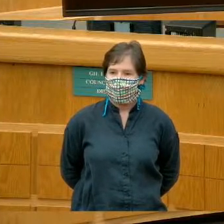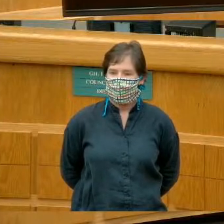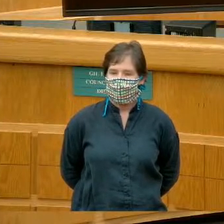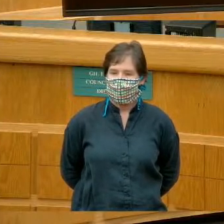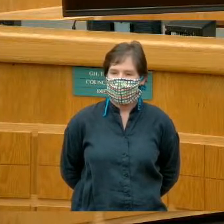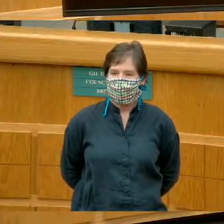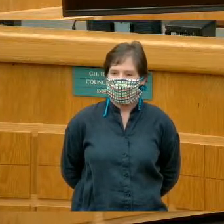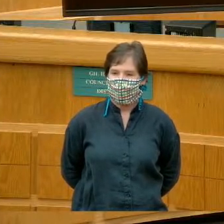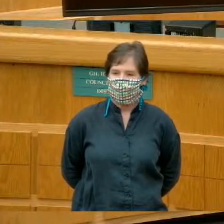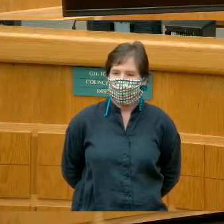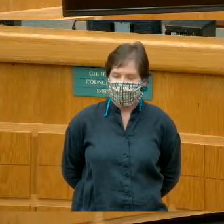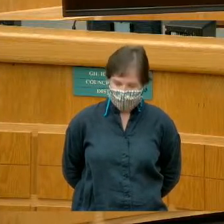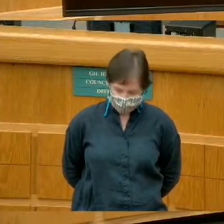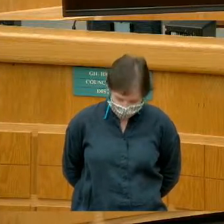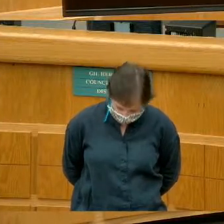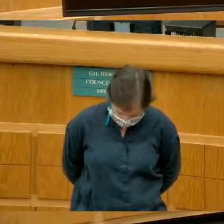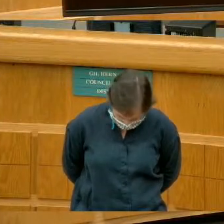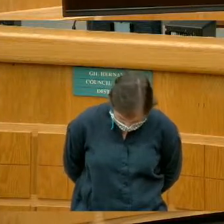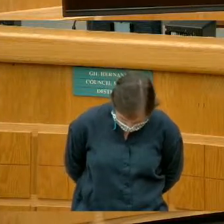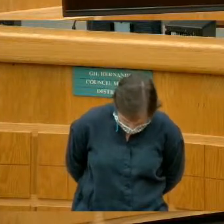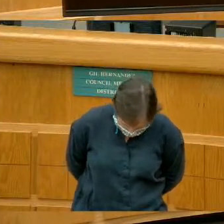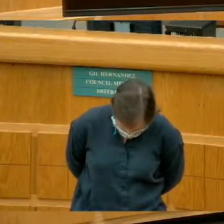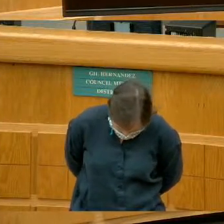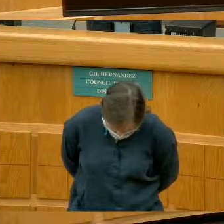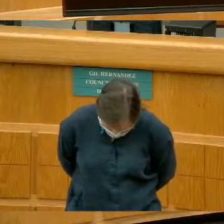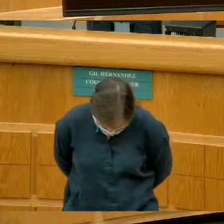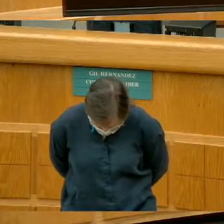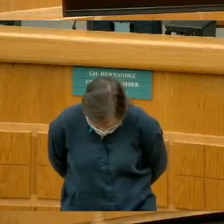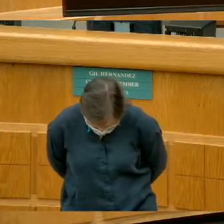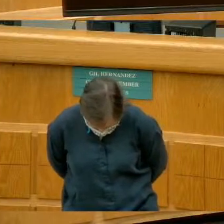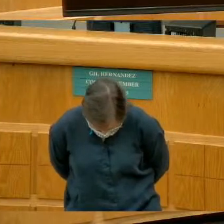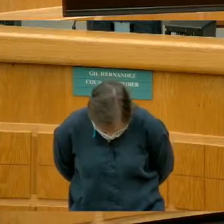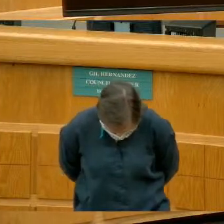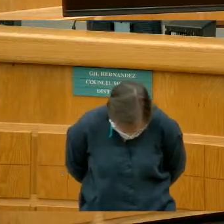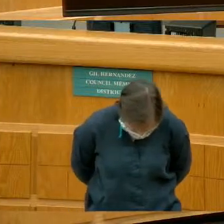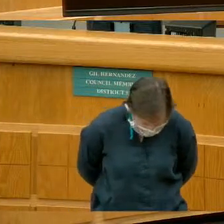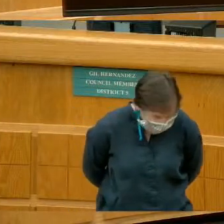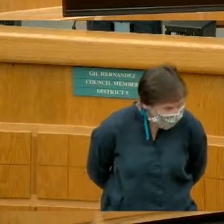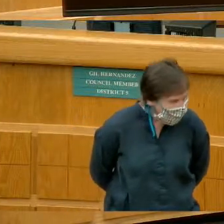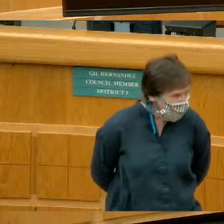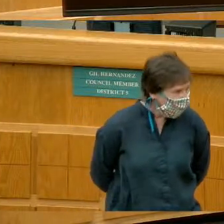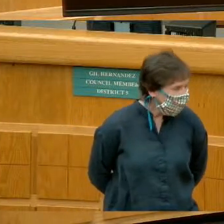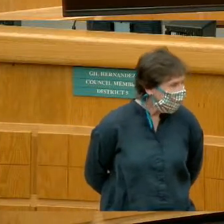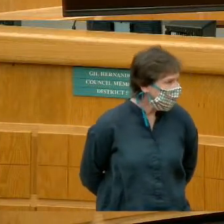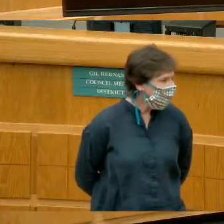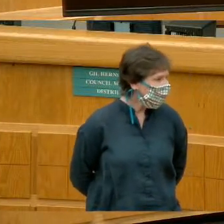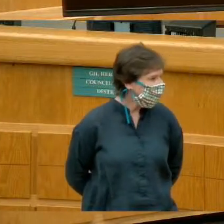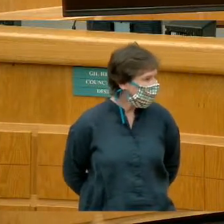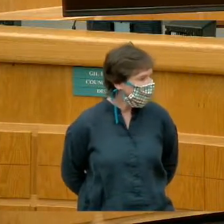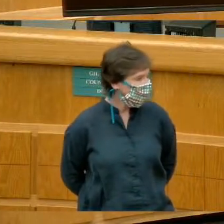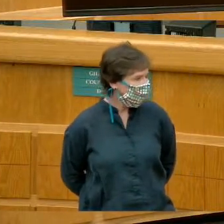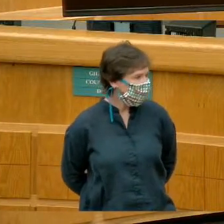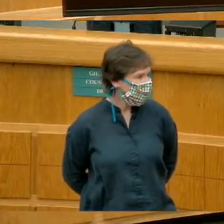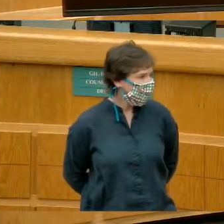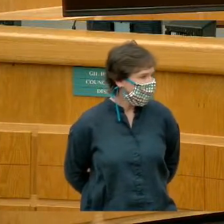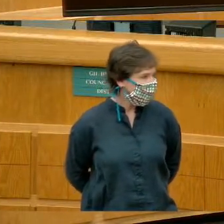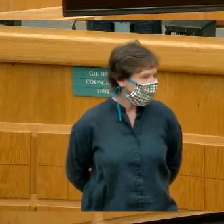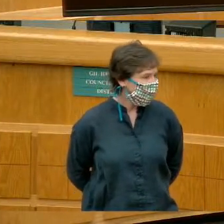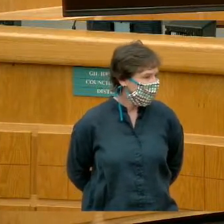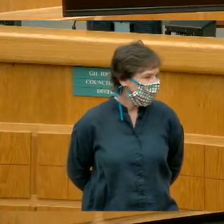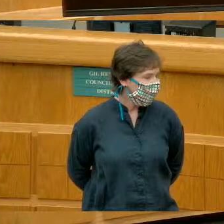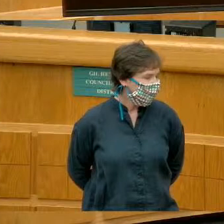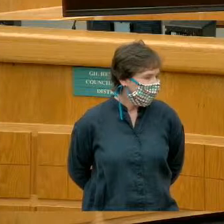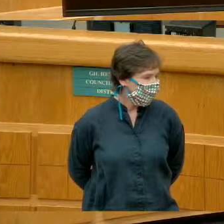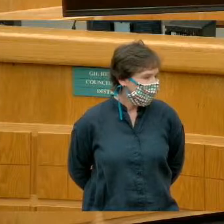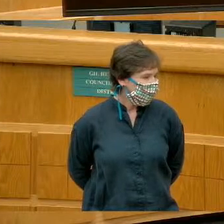necesidad. Hemos pedido bolsas adicionales no porque esperemos que esta ola empeore, sino para asegurarnos de tenerlas a mano. En